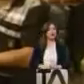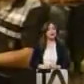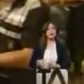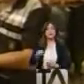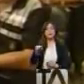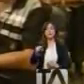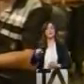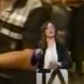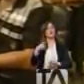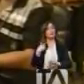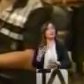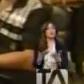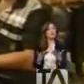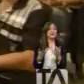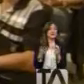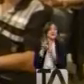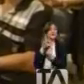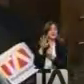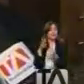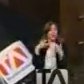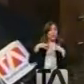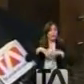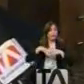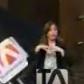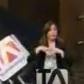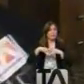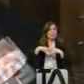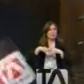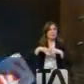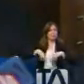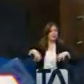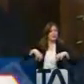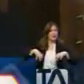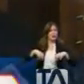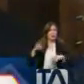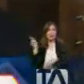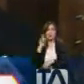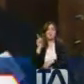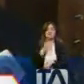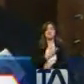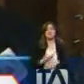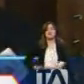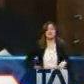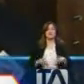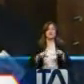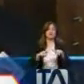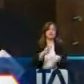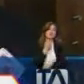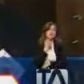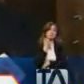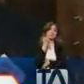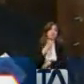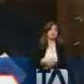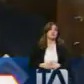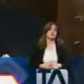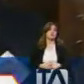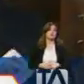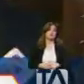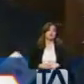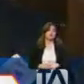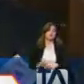es el quiebre definitivo del movimiento político. No, porque el propio presidente Moreno ha dicho que podemos